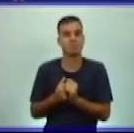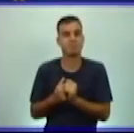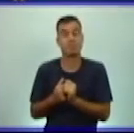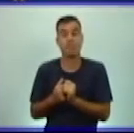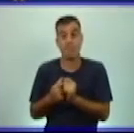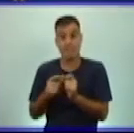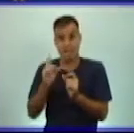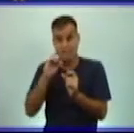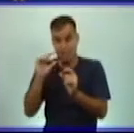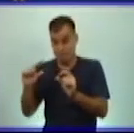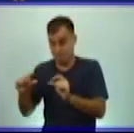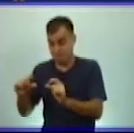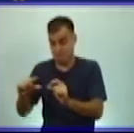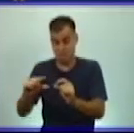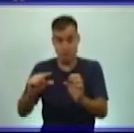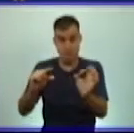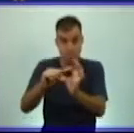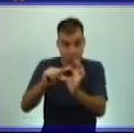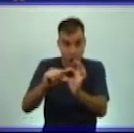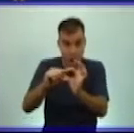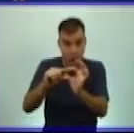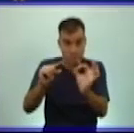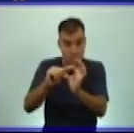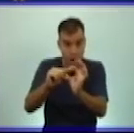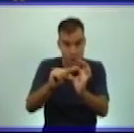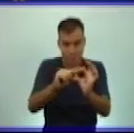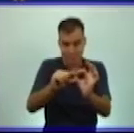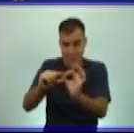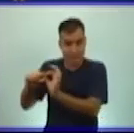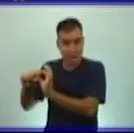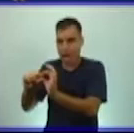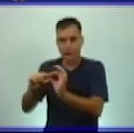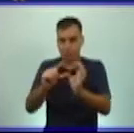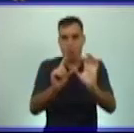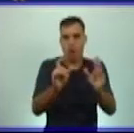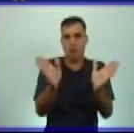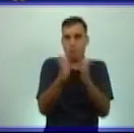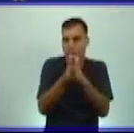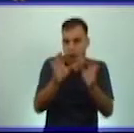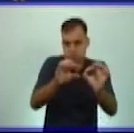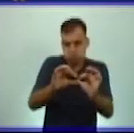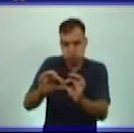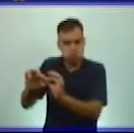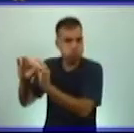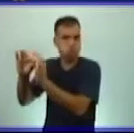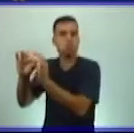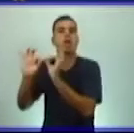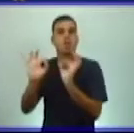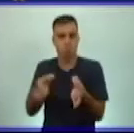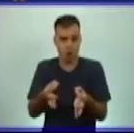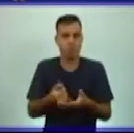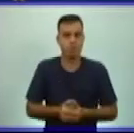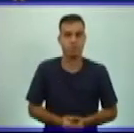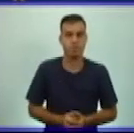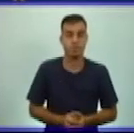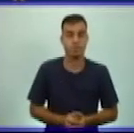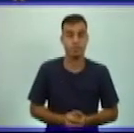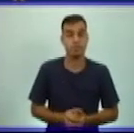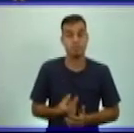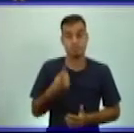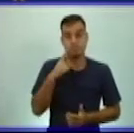el imán se aleje. Cuando lo repetimos, las acciones en el contorno con discontinuidad, los